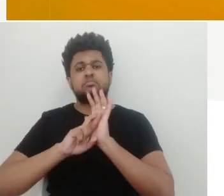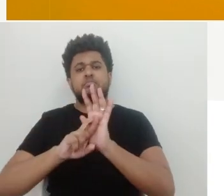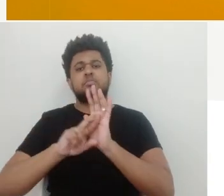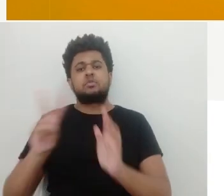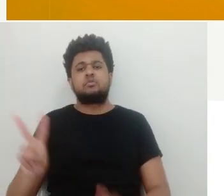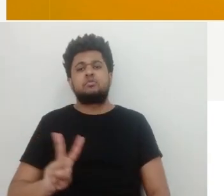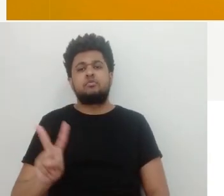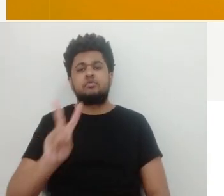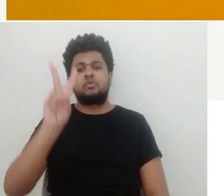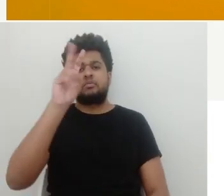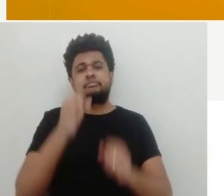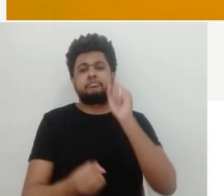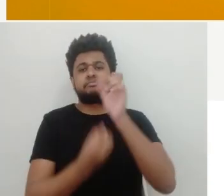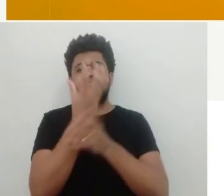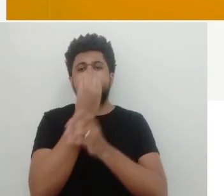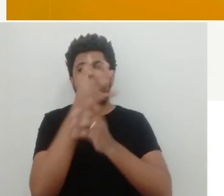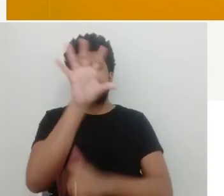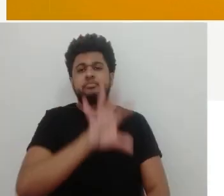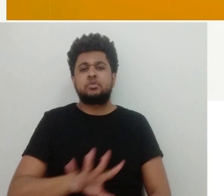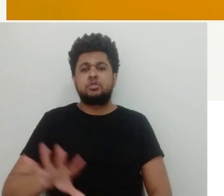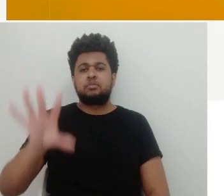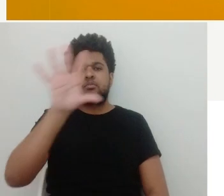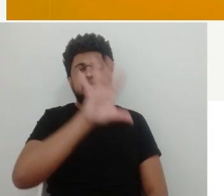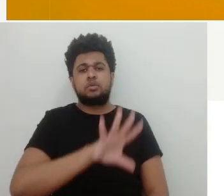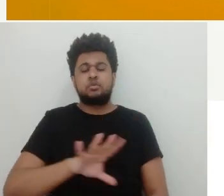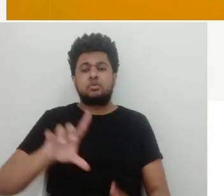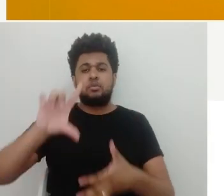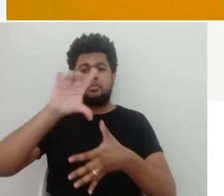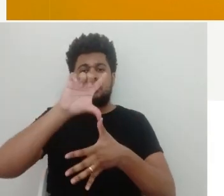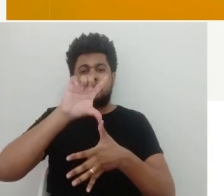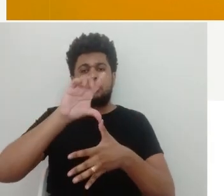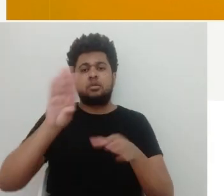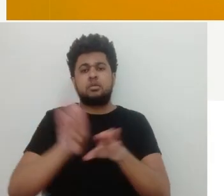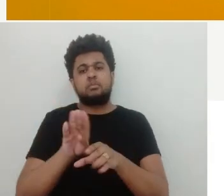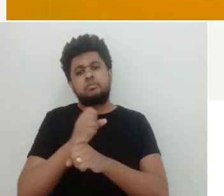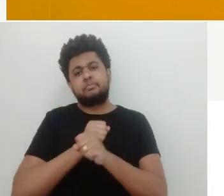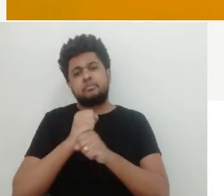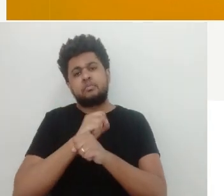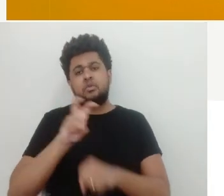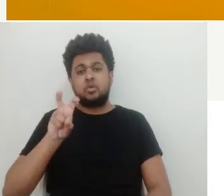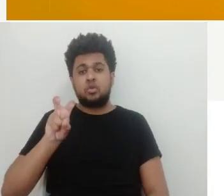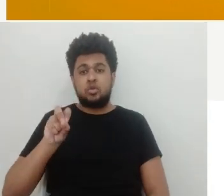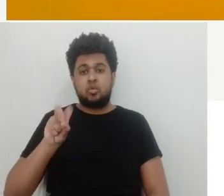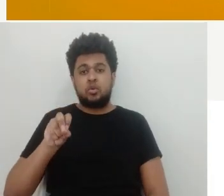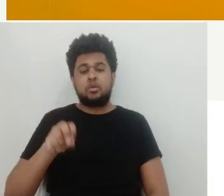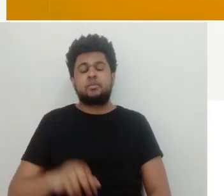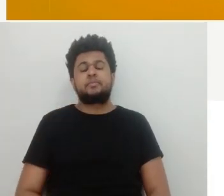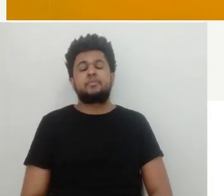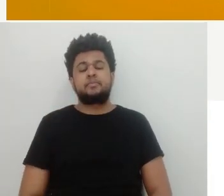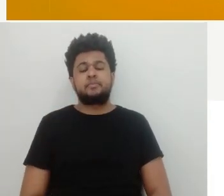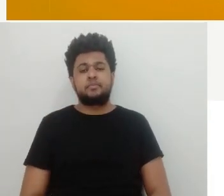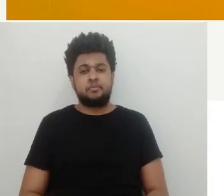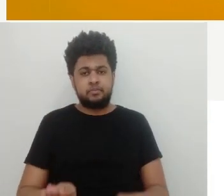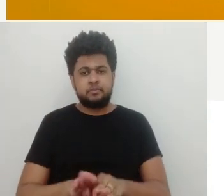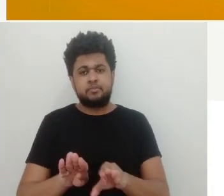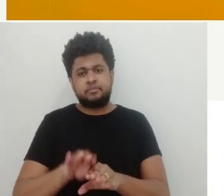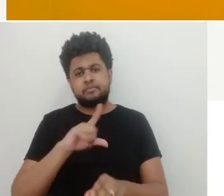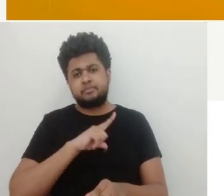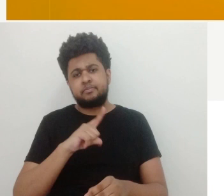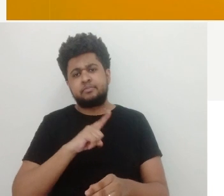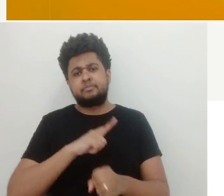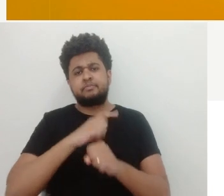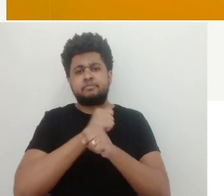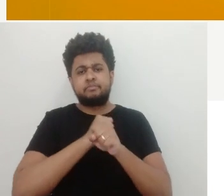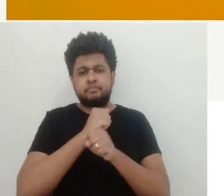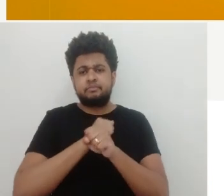Flaxo, luego Claxo en los años 60, y luego programas como el que yo tuve la dicha de